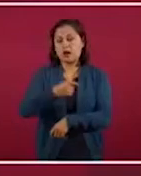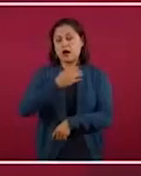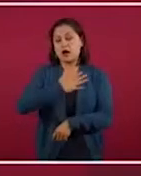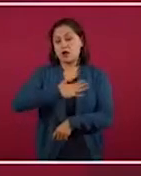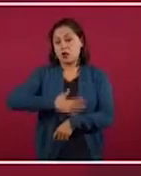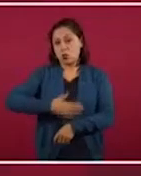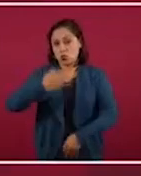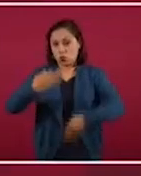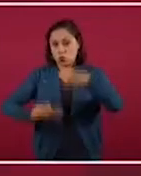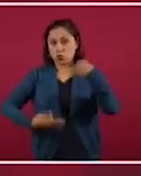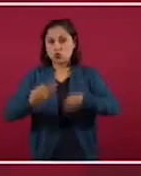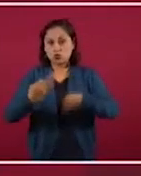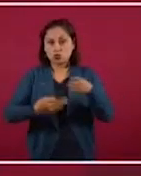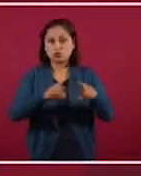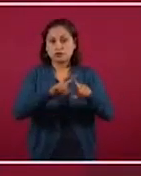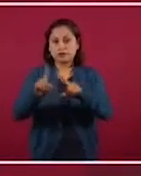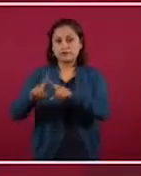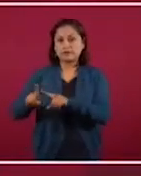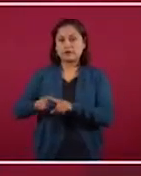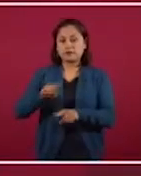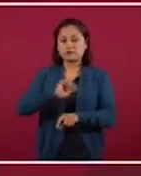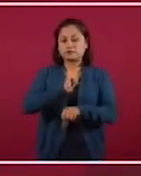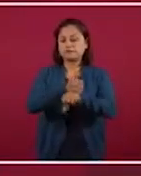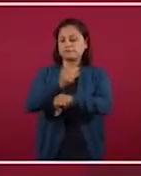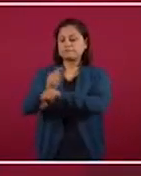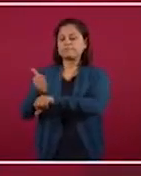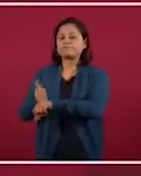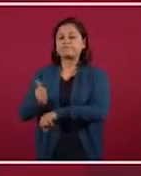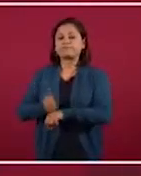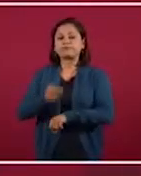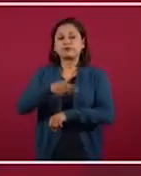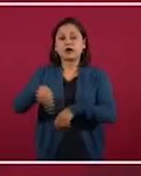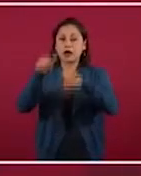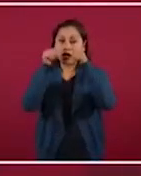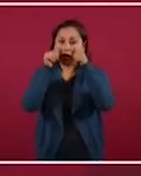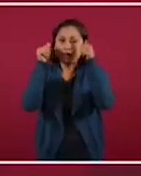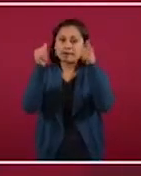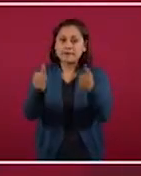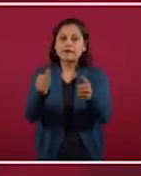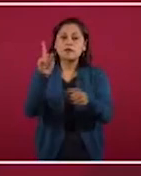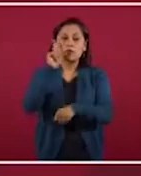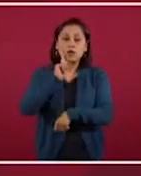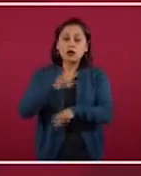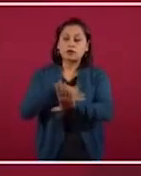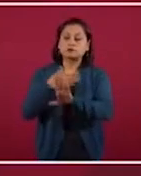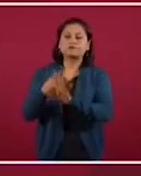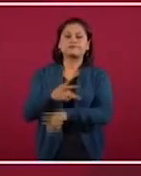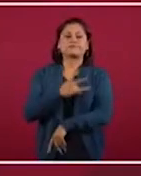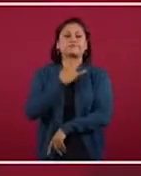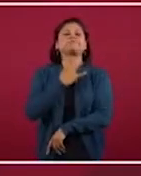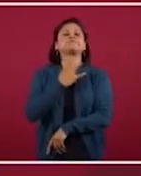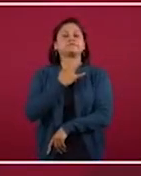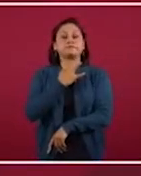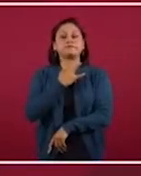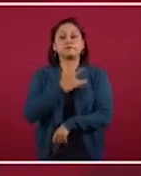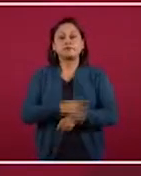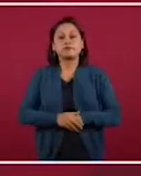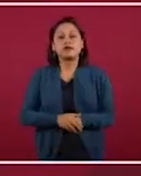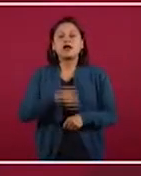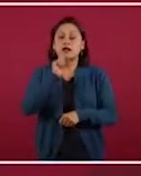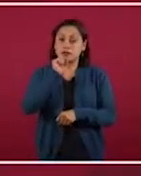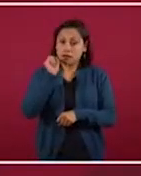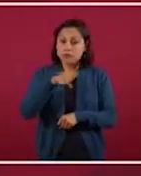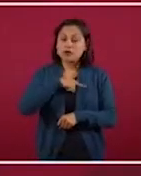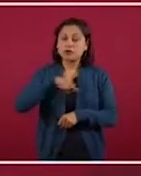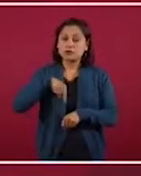la atención de mujeres con problemas de violencia. Se impulsa la